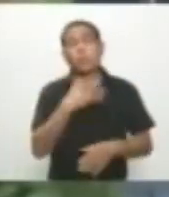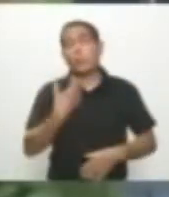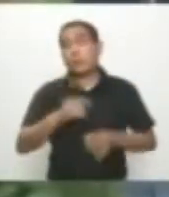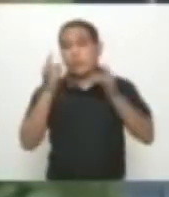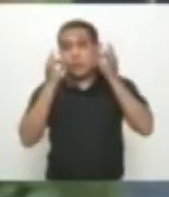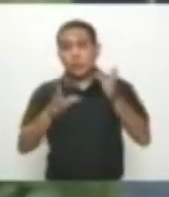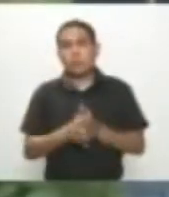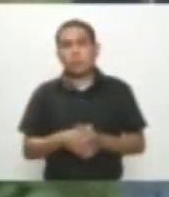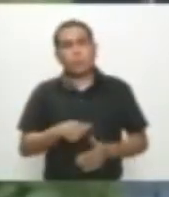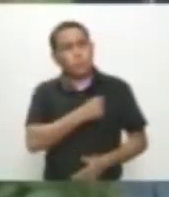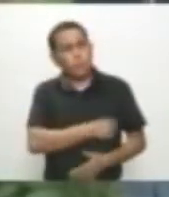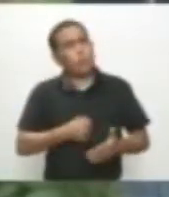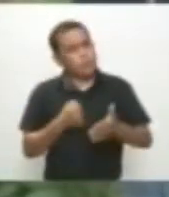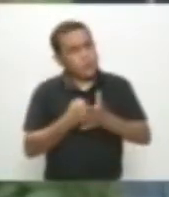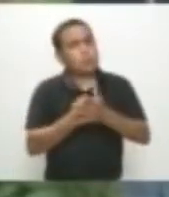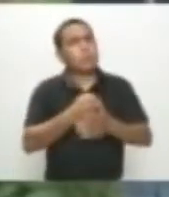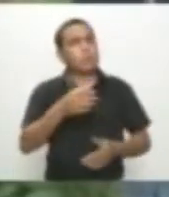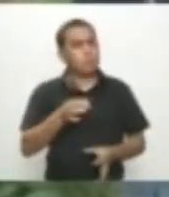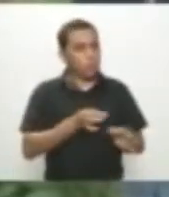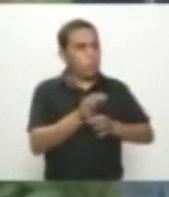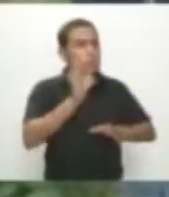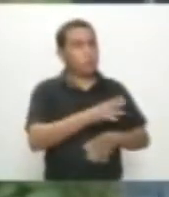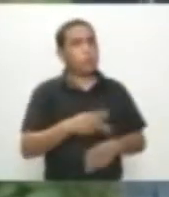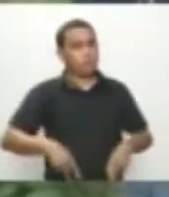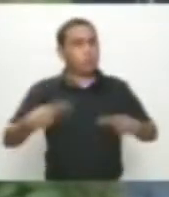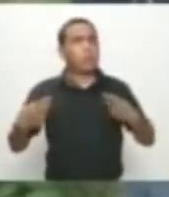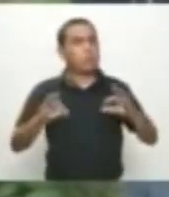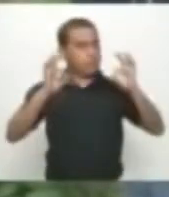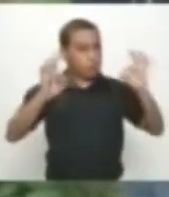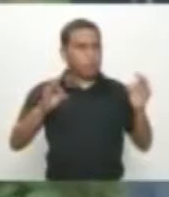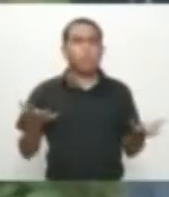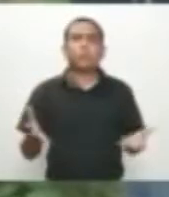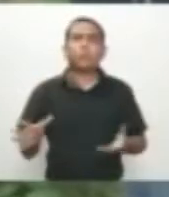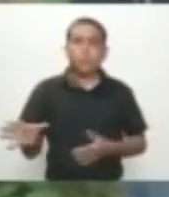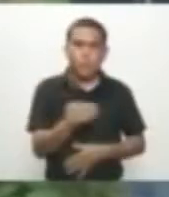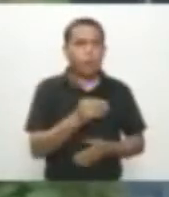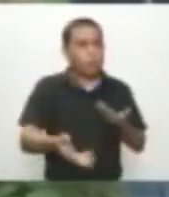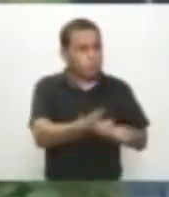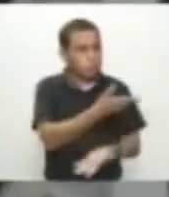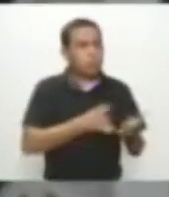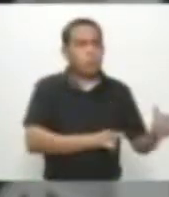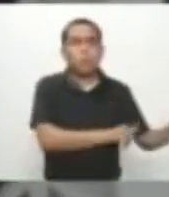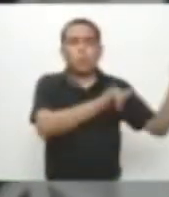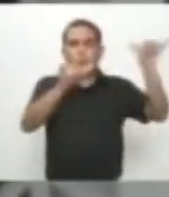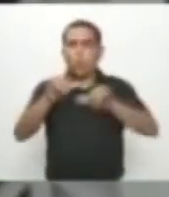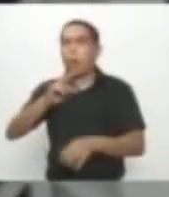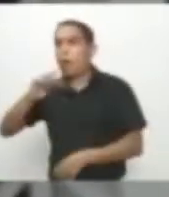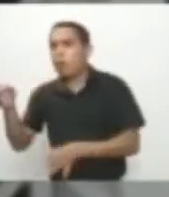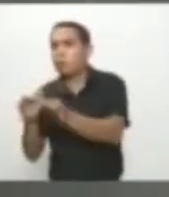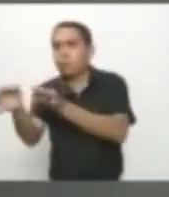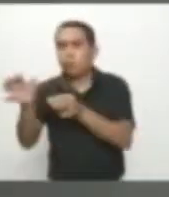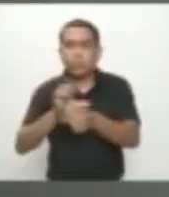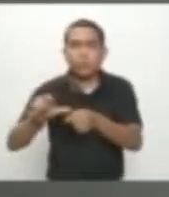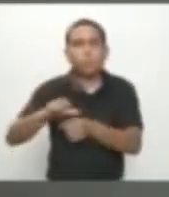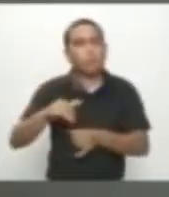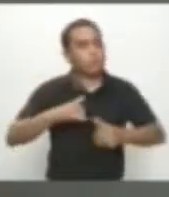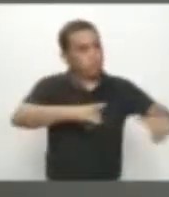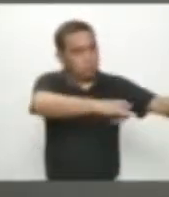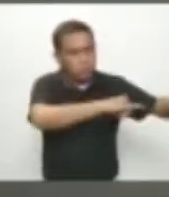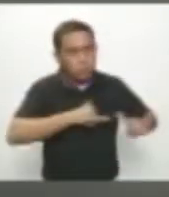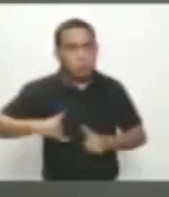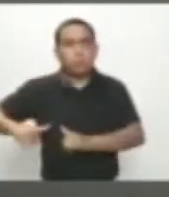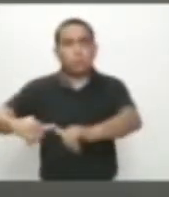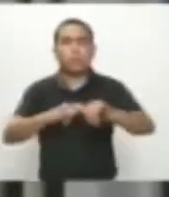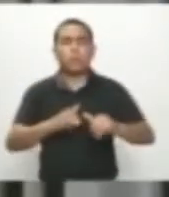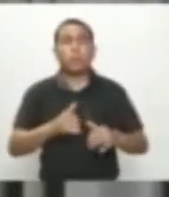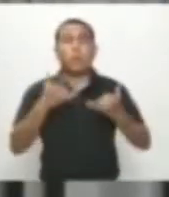que nuestra comunidad merece vivir dignamente, que merecemos un trato igual a las demás comunidades. Por eso clamaron a voz en